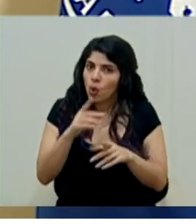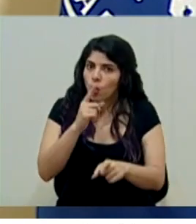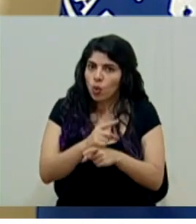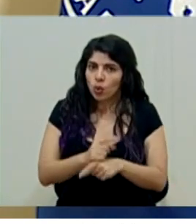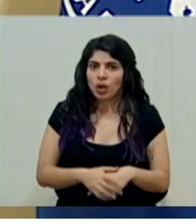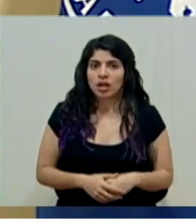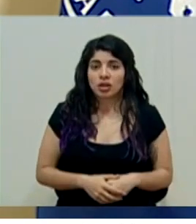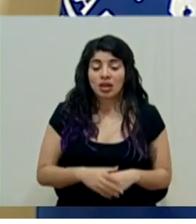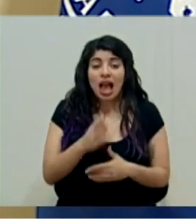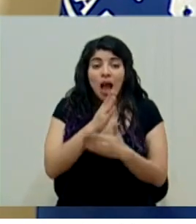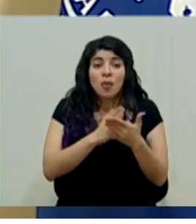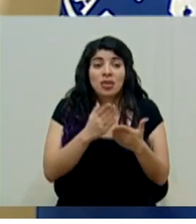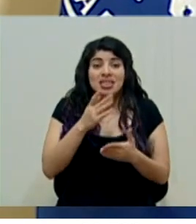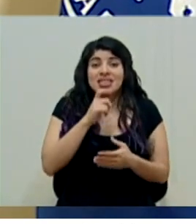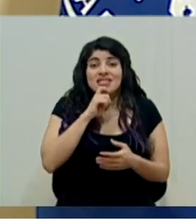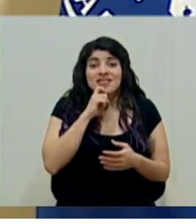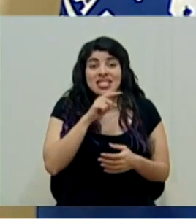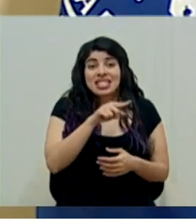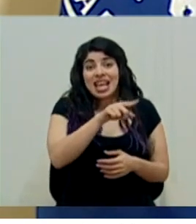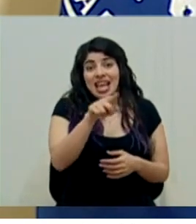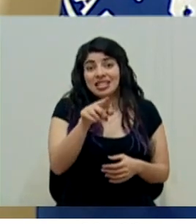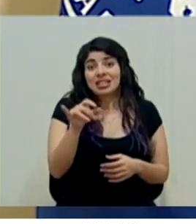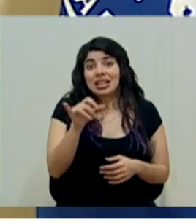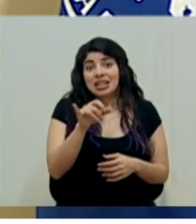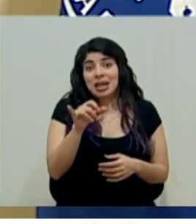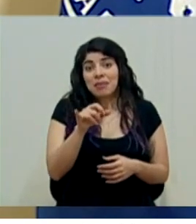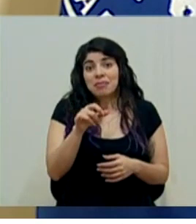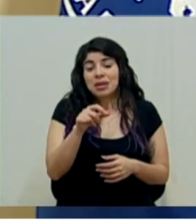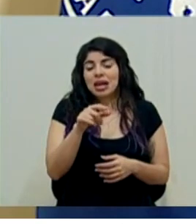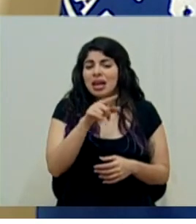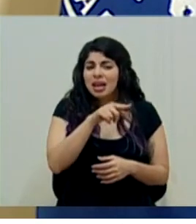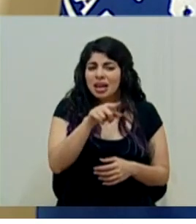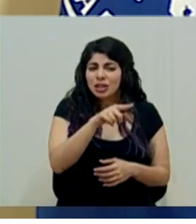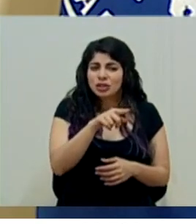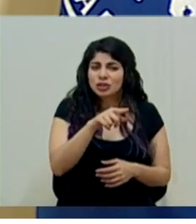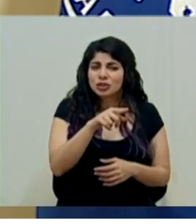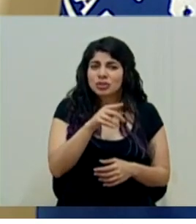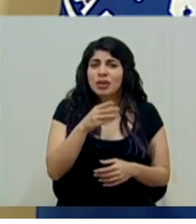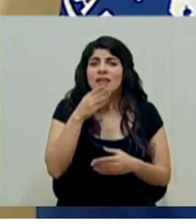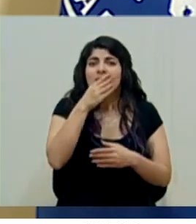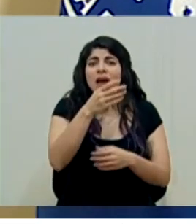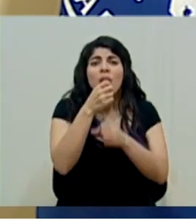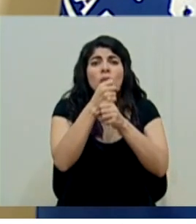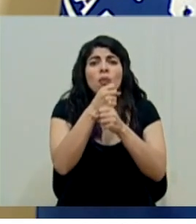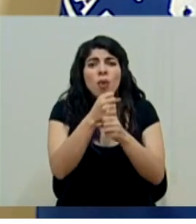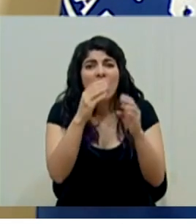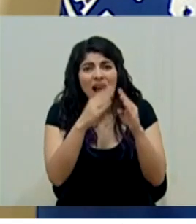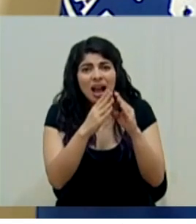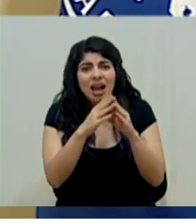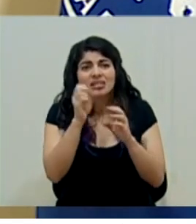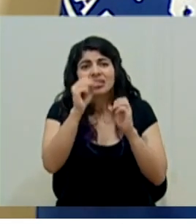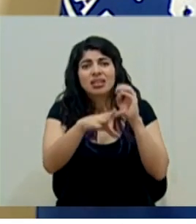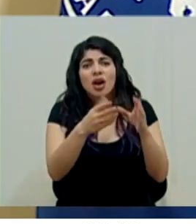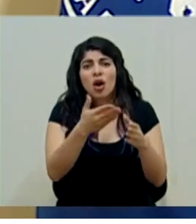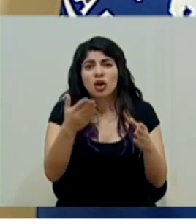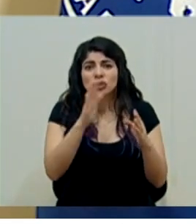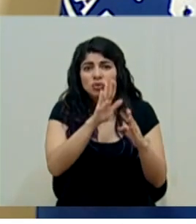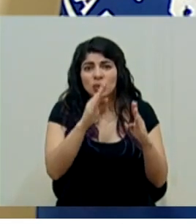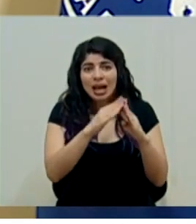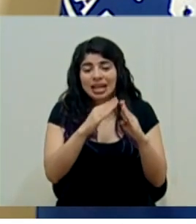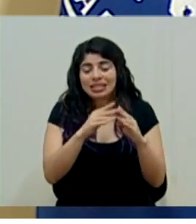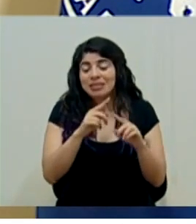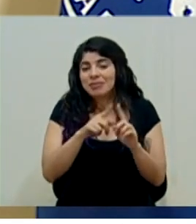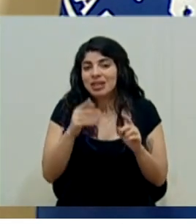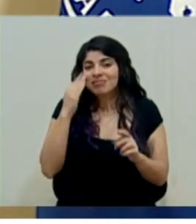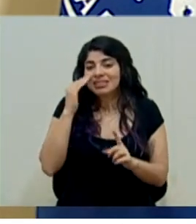por duro que sea que a ellos y a ellas también les vayan a sus casas a hacerles ruido o dejarles cosas, pero es porque